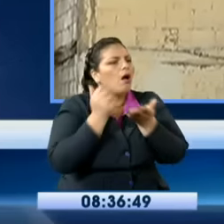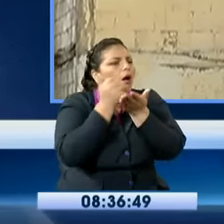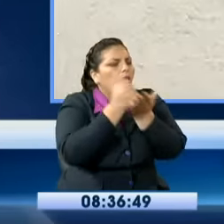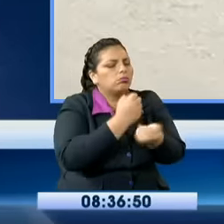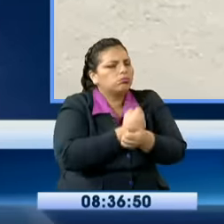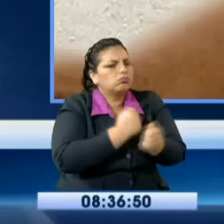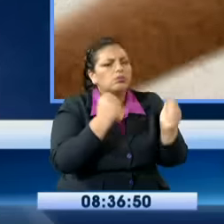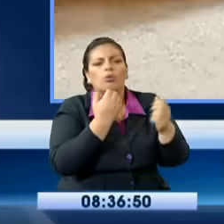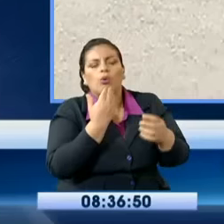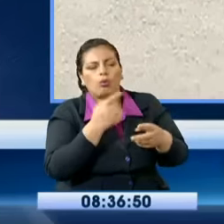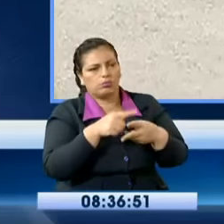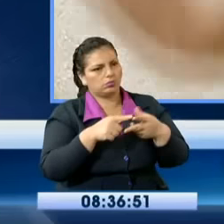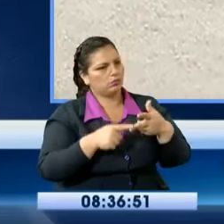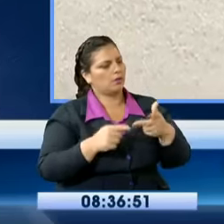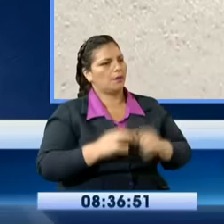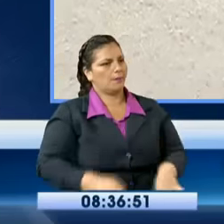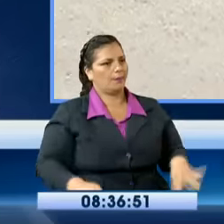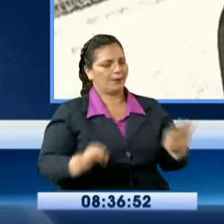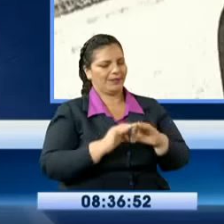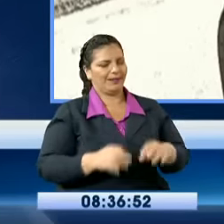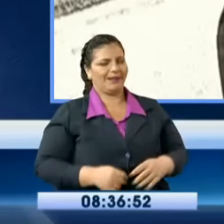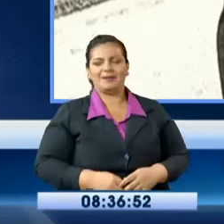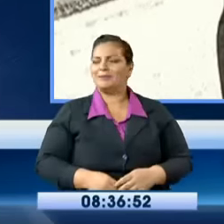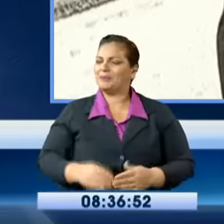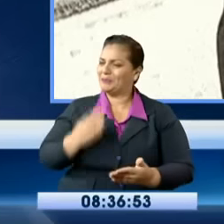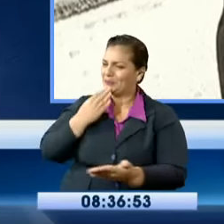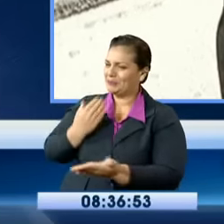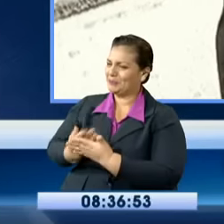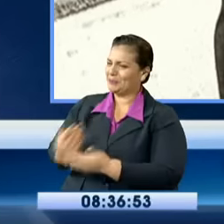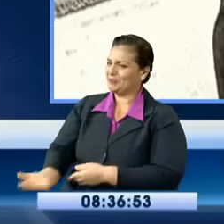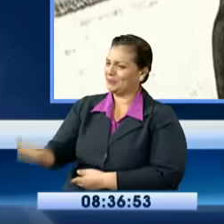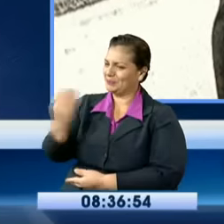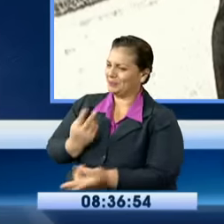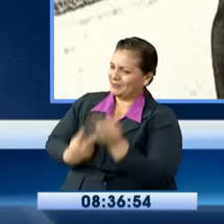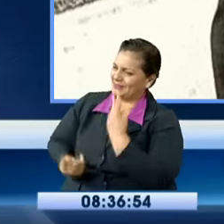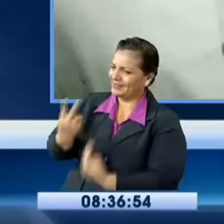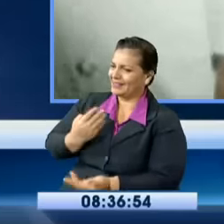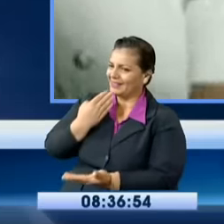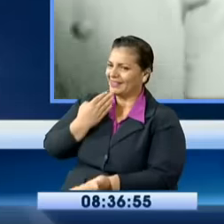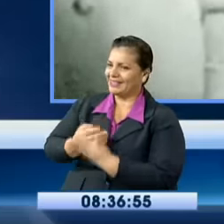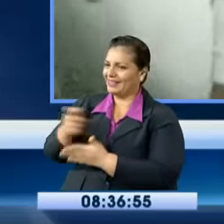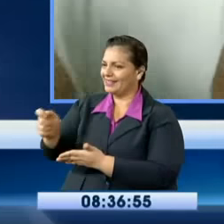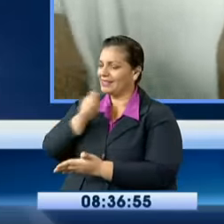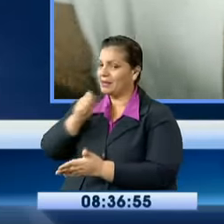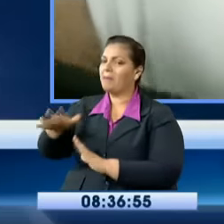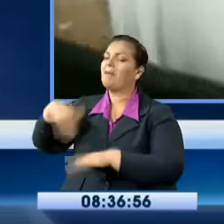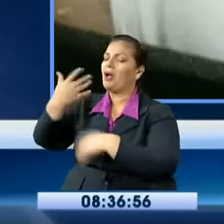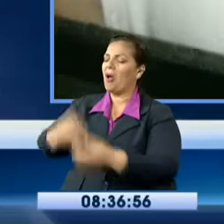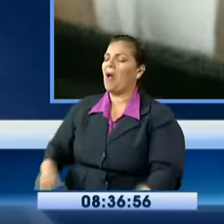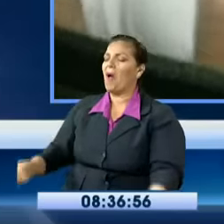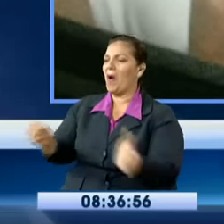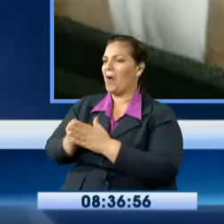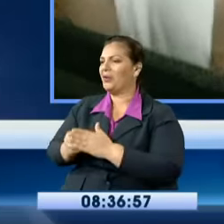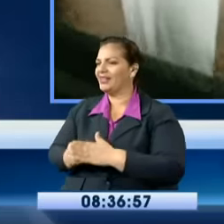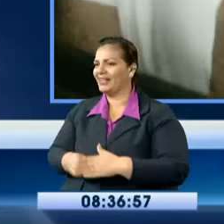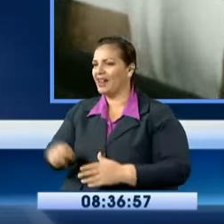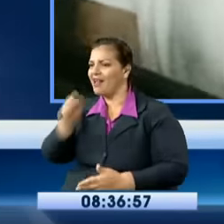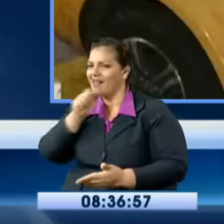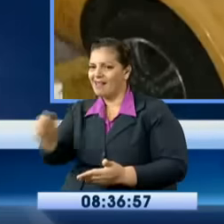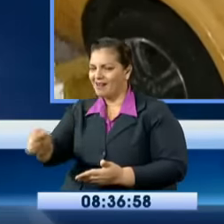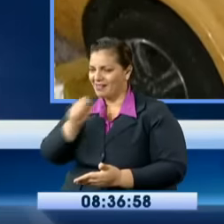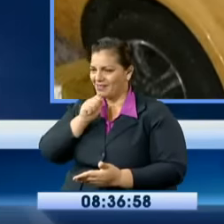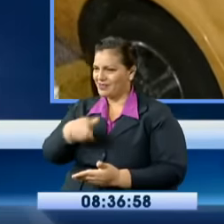secuestro. Coronel, muchísimas gracias por la amabilidad de habernos visitado y queda la puerta abierta para una nueva oportunidad para hablar pues más extensamente de del trabajo